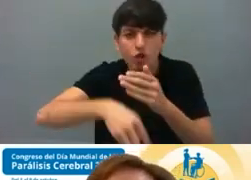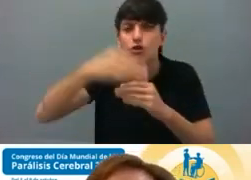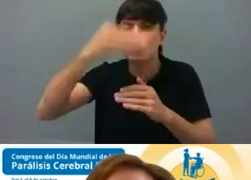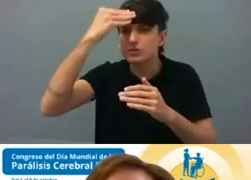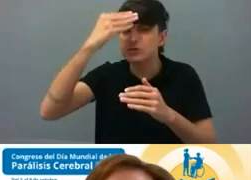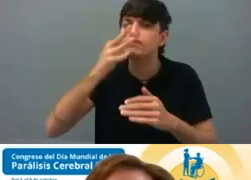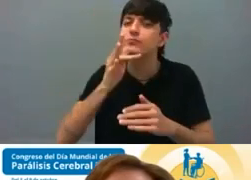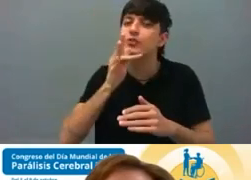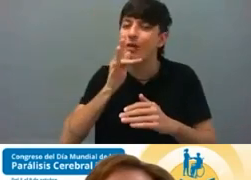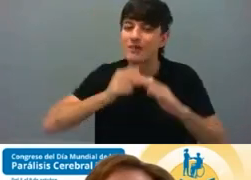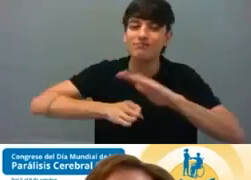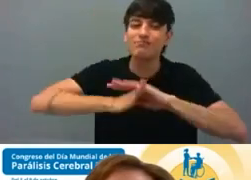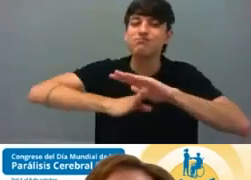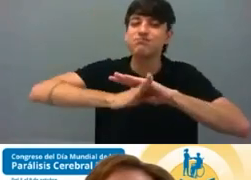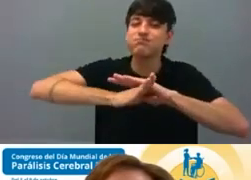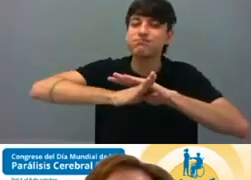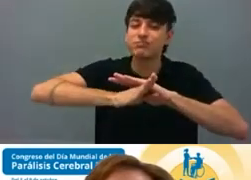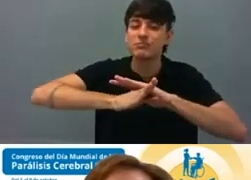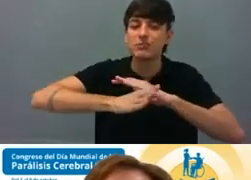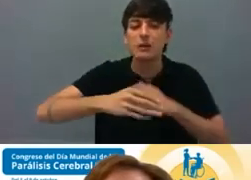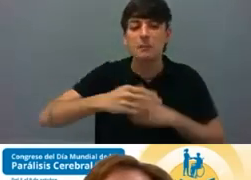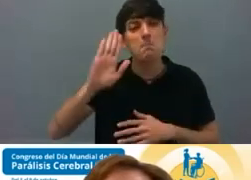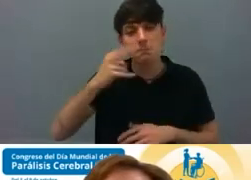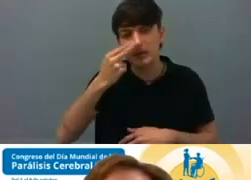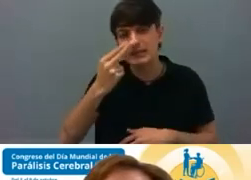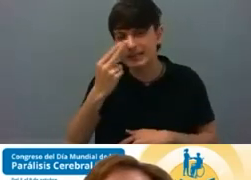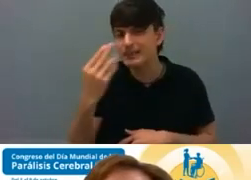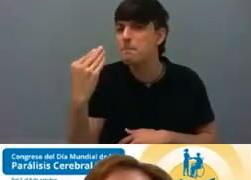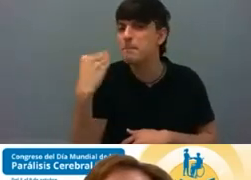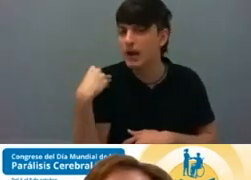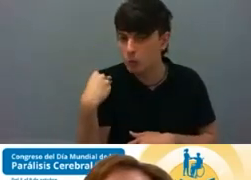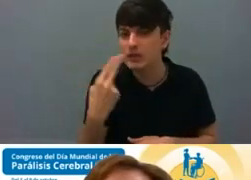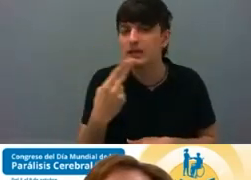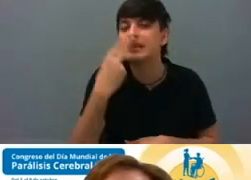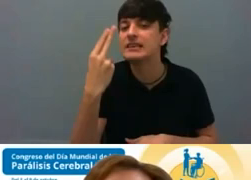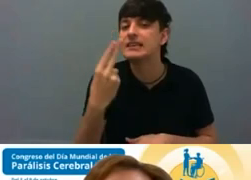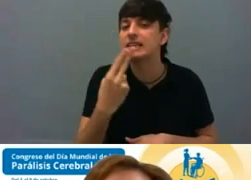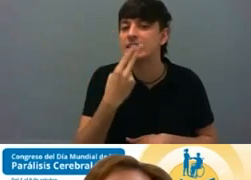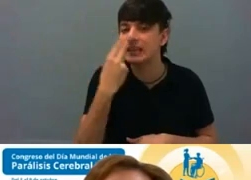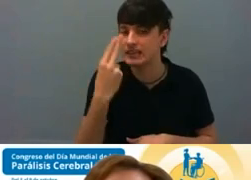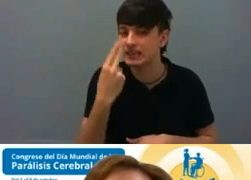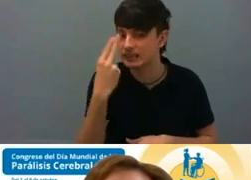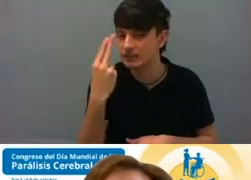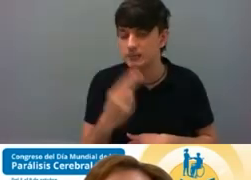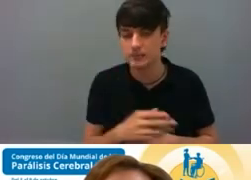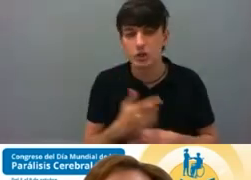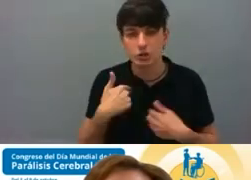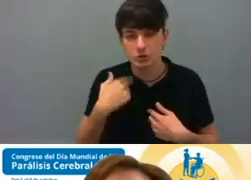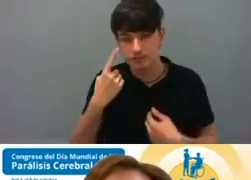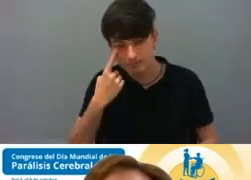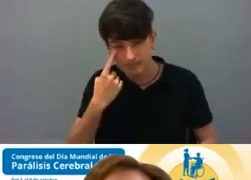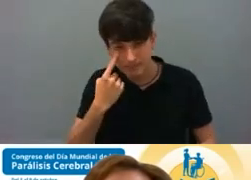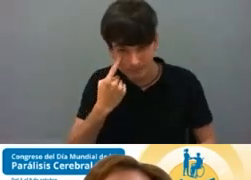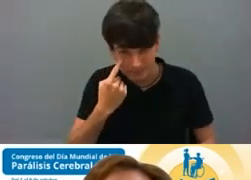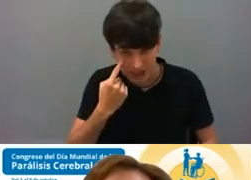no creo que lo perdamos. Pero es muy interesante y te agradezco la pregunta, porque voy a estar muy pendiente de